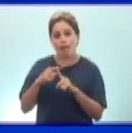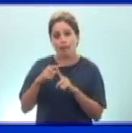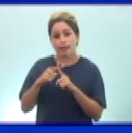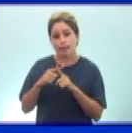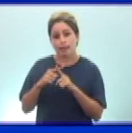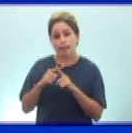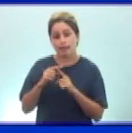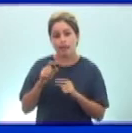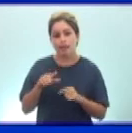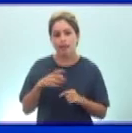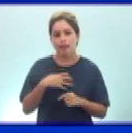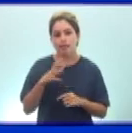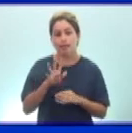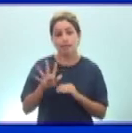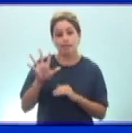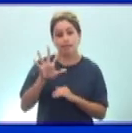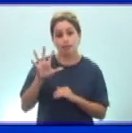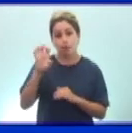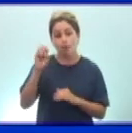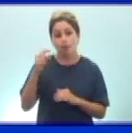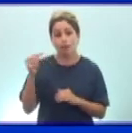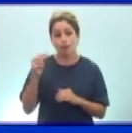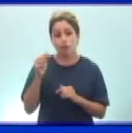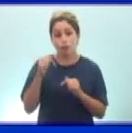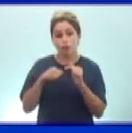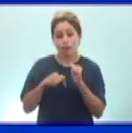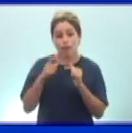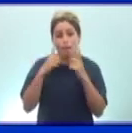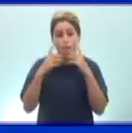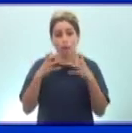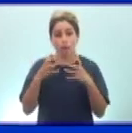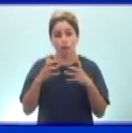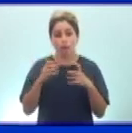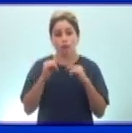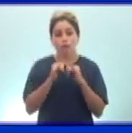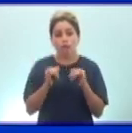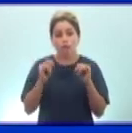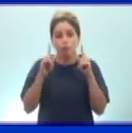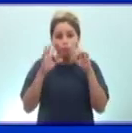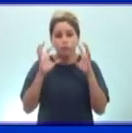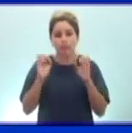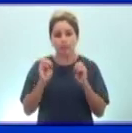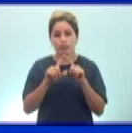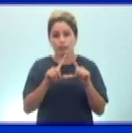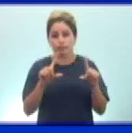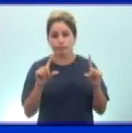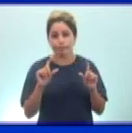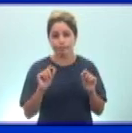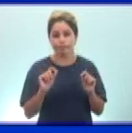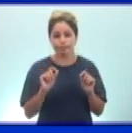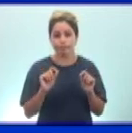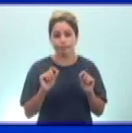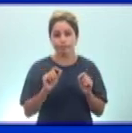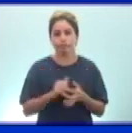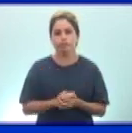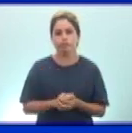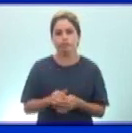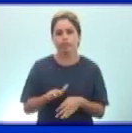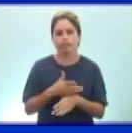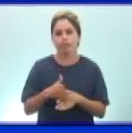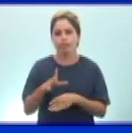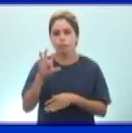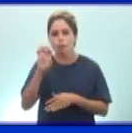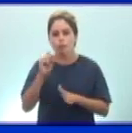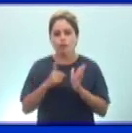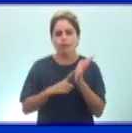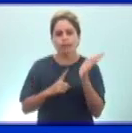nivel es de gran importancia porque nos brinda la información para entender la distribución electrónica que debemos analizar. La distribución electrónica es